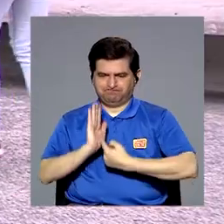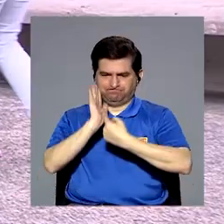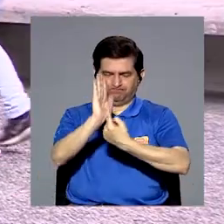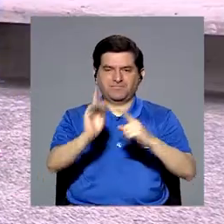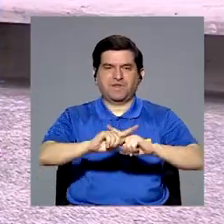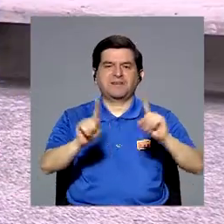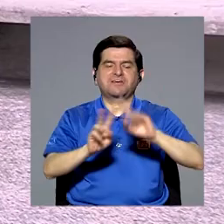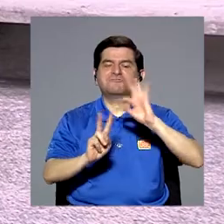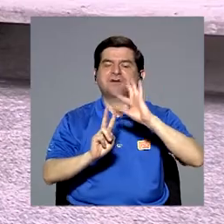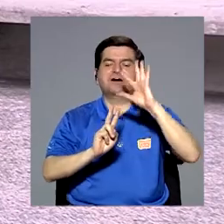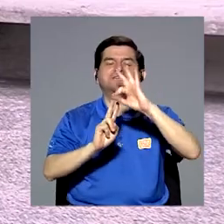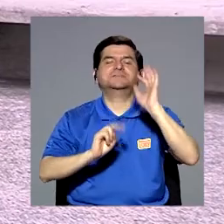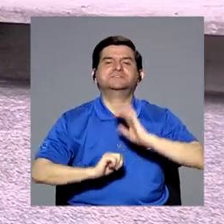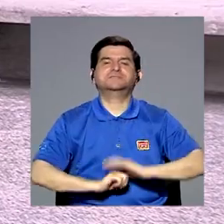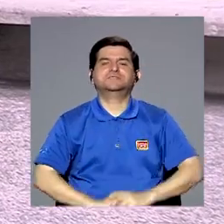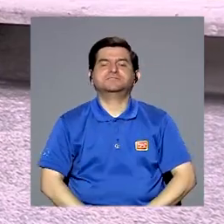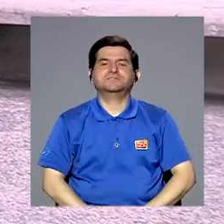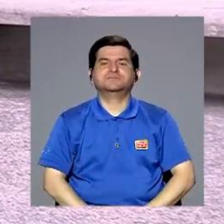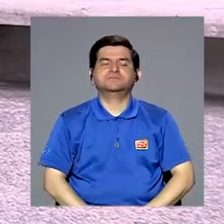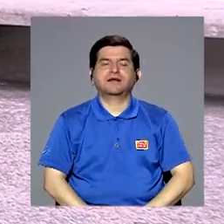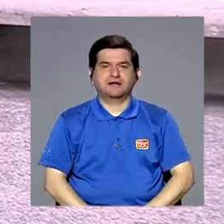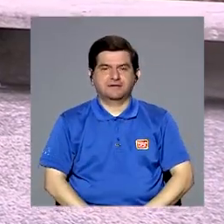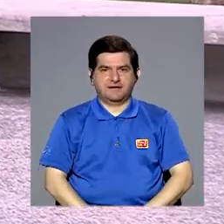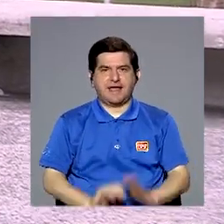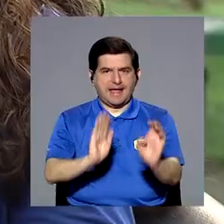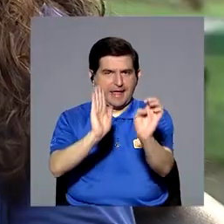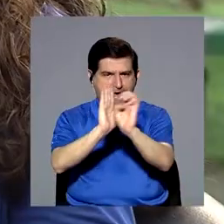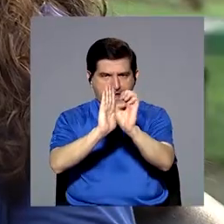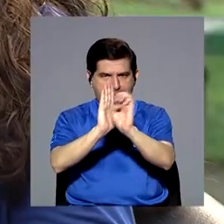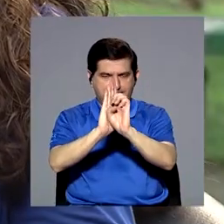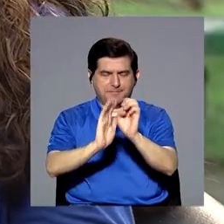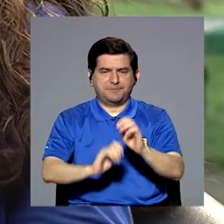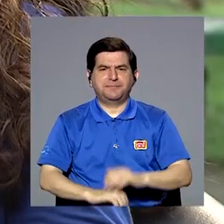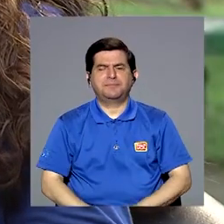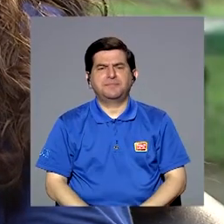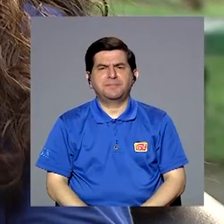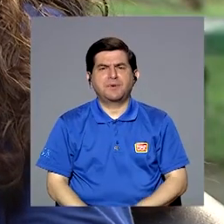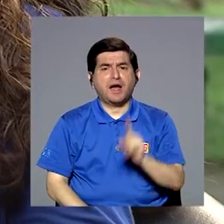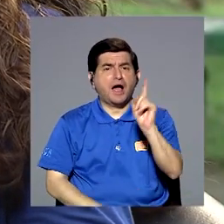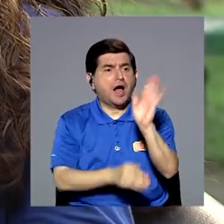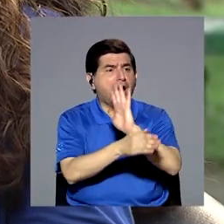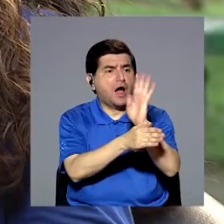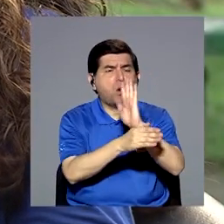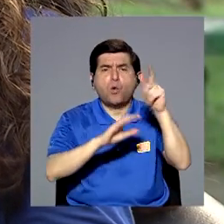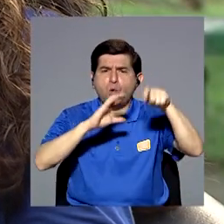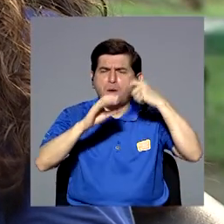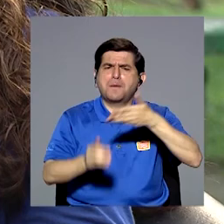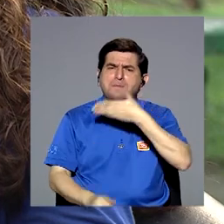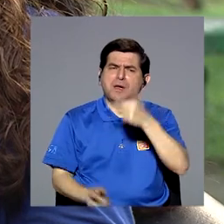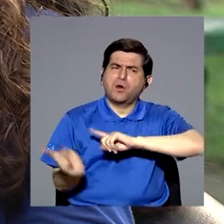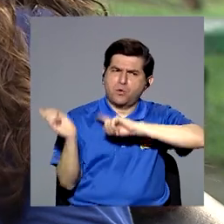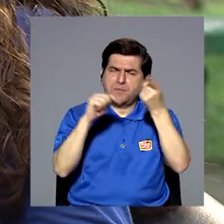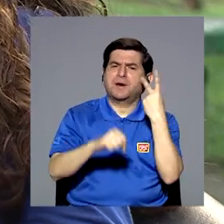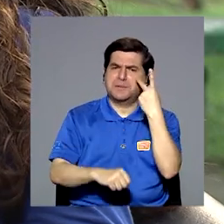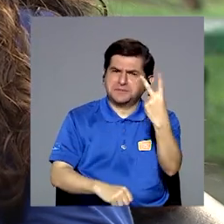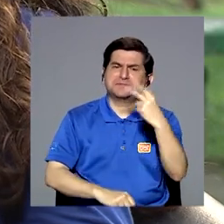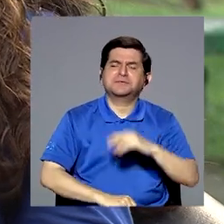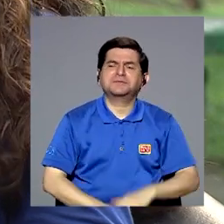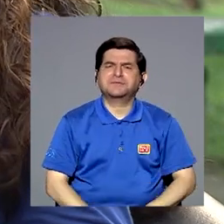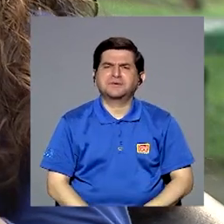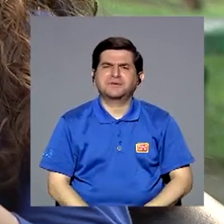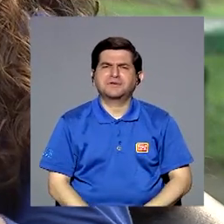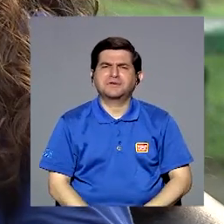presentarles otras alternativas, como decirles, por ejemplo, salió una película en el cine, ¿por qué no vamos a verla?